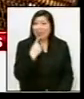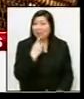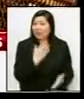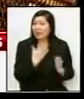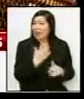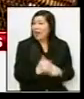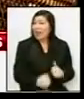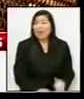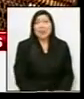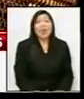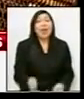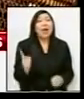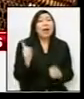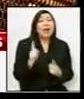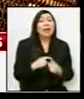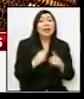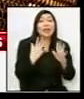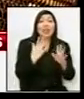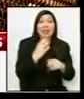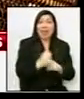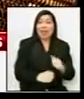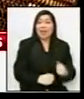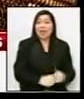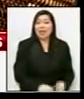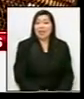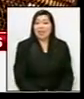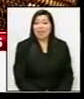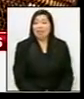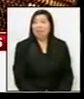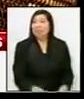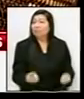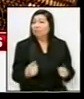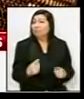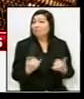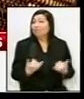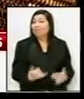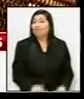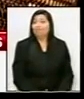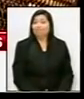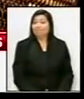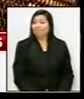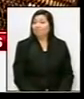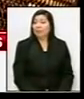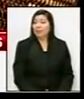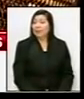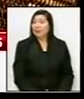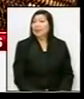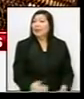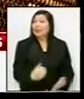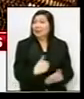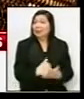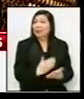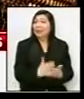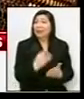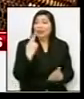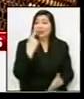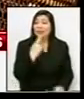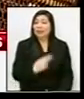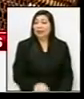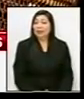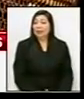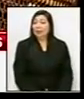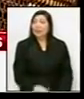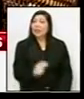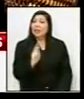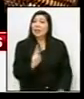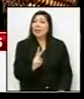años, hasta 10 años. Si no nos ponemos de acuerdo acá, la proporcionalidad y la racionalidad lo